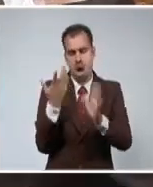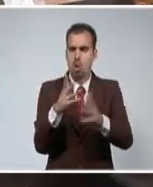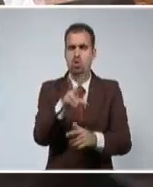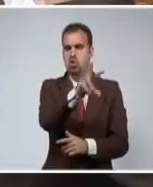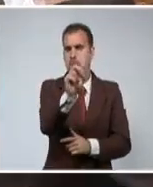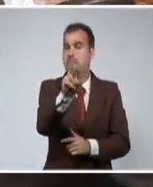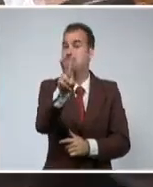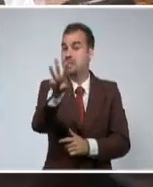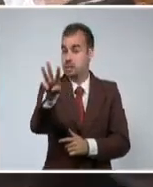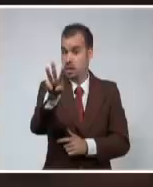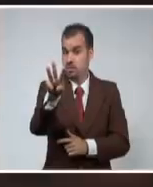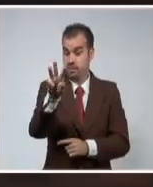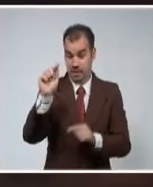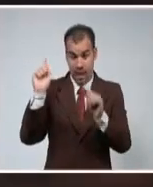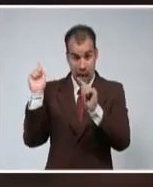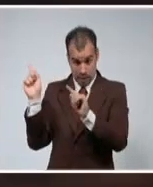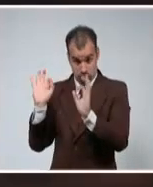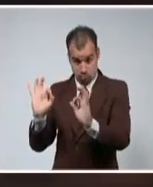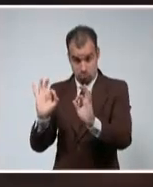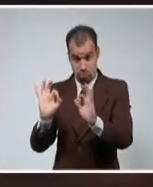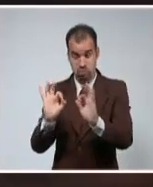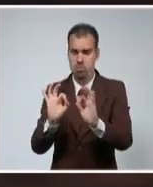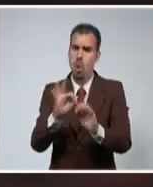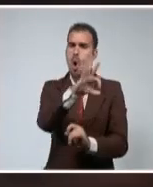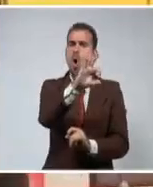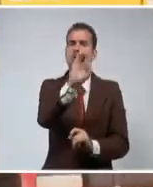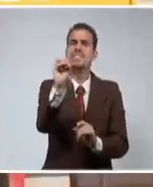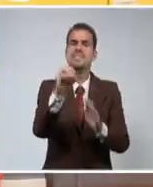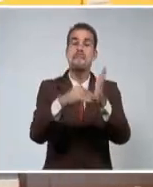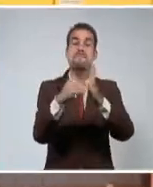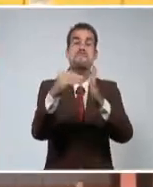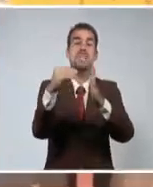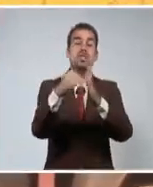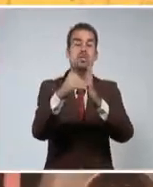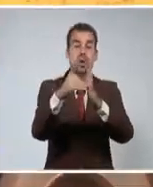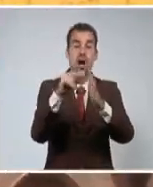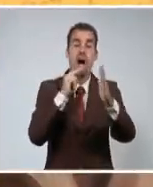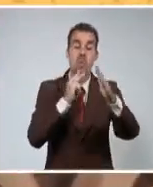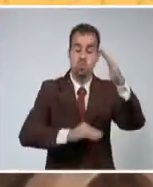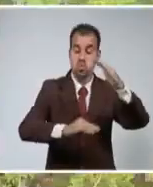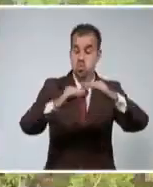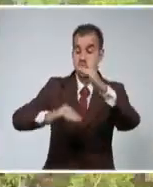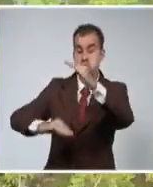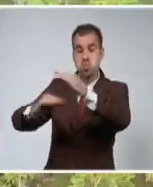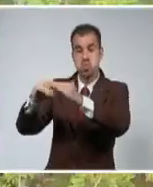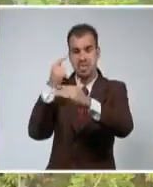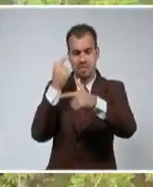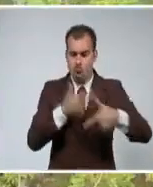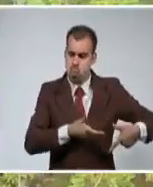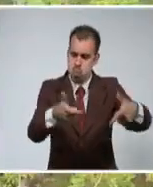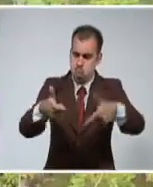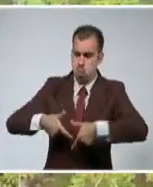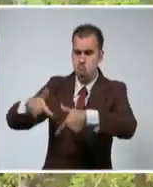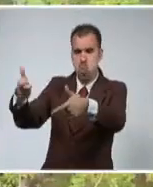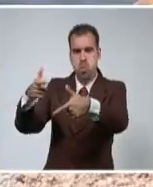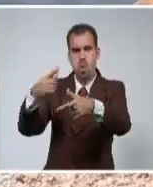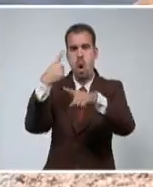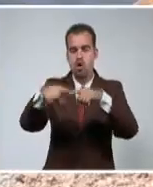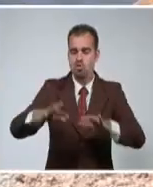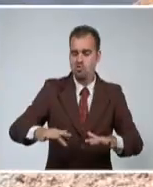este embalse aportará 80 millones de metros cúbicos a través de túneles hasta la presa